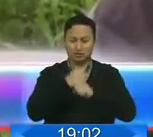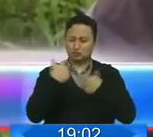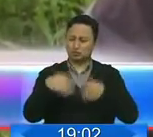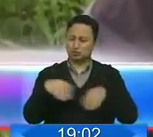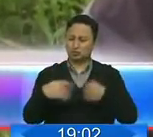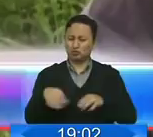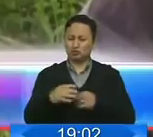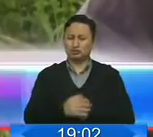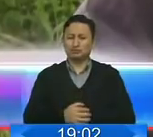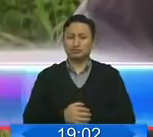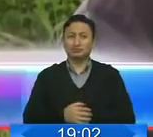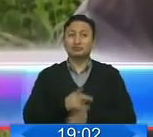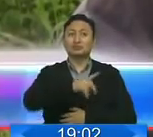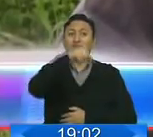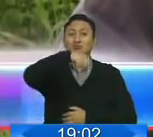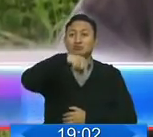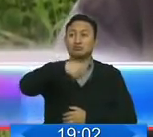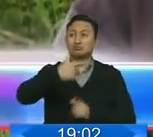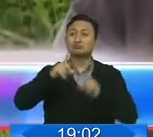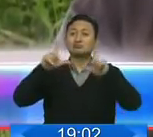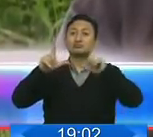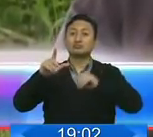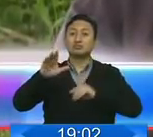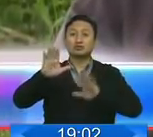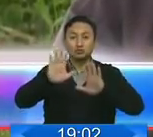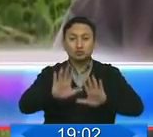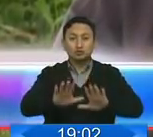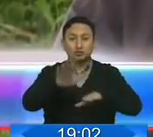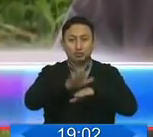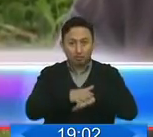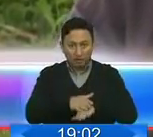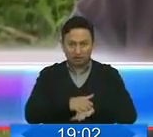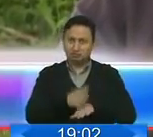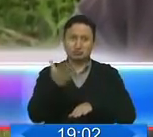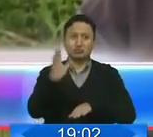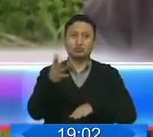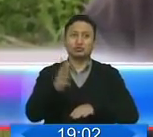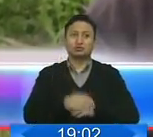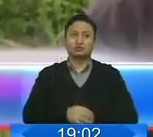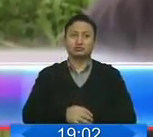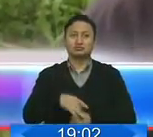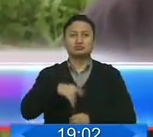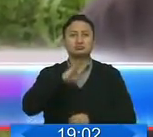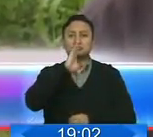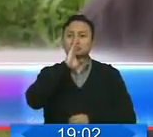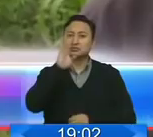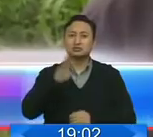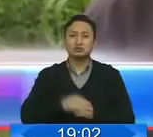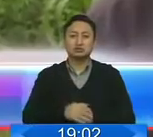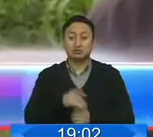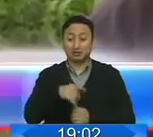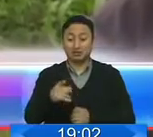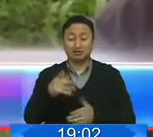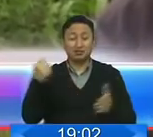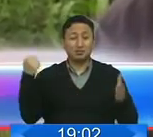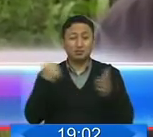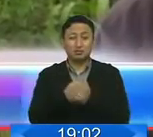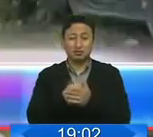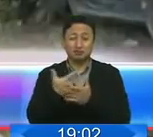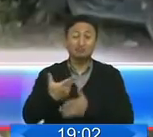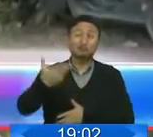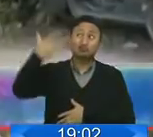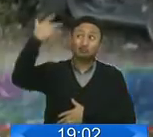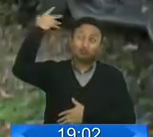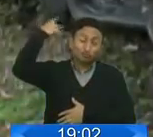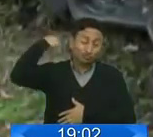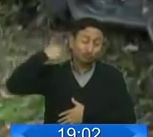alguna cosa que desvíe la velocidad. Siempre ha habido accidentes desde mucho antes. En este caso,